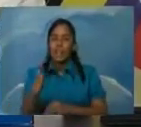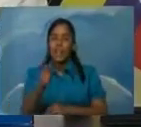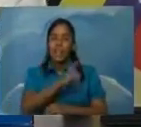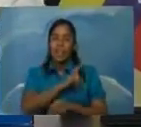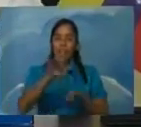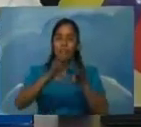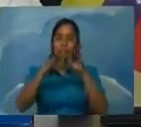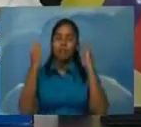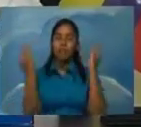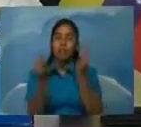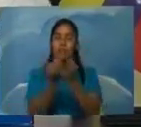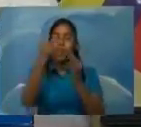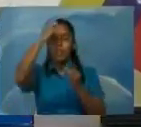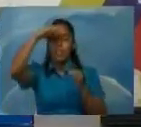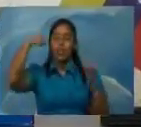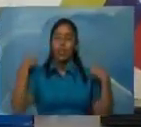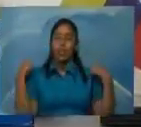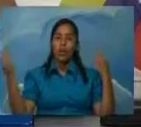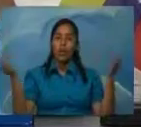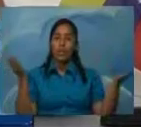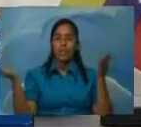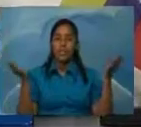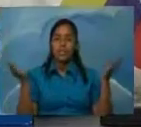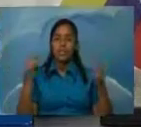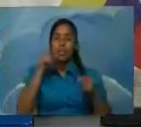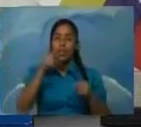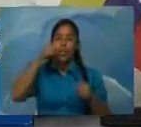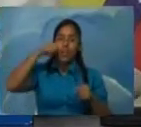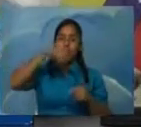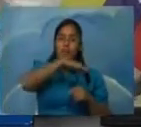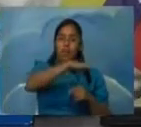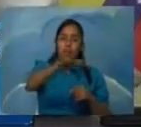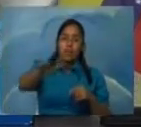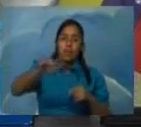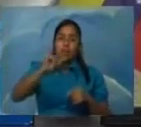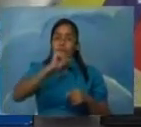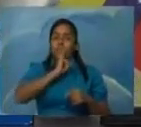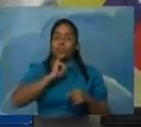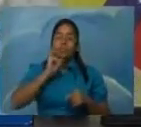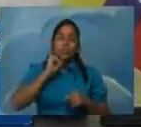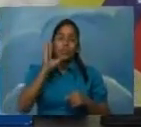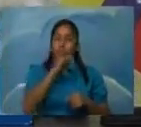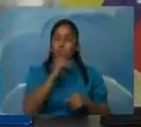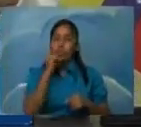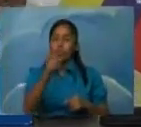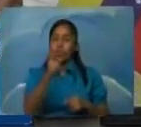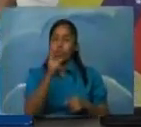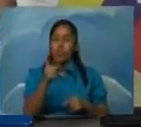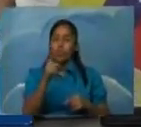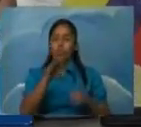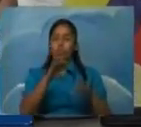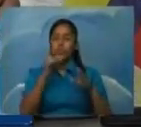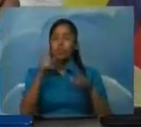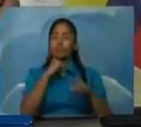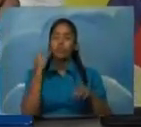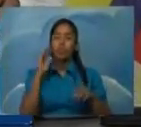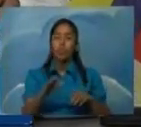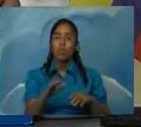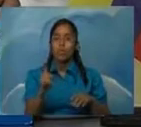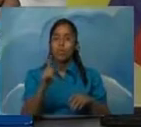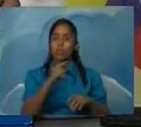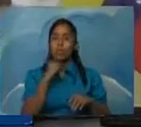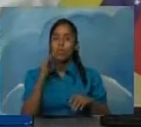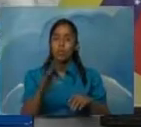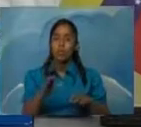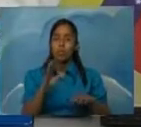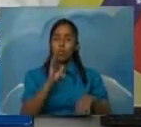familia de los egipcios. En el pueblo hebreo no hubo ni un solo muerto. No murió ningún primogénito. ¿Por